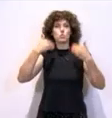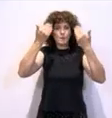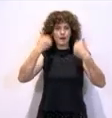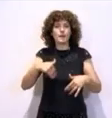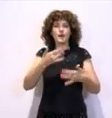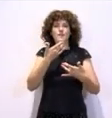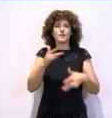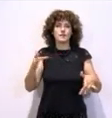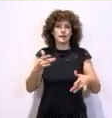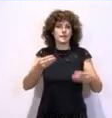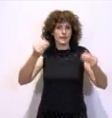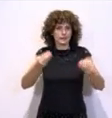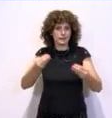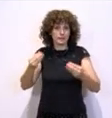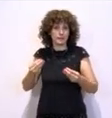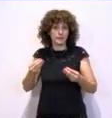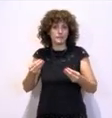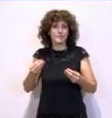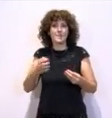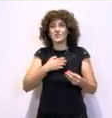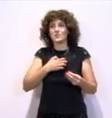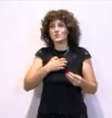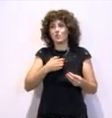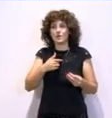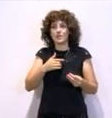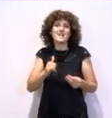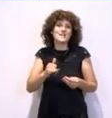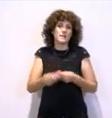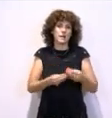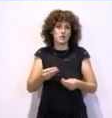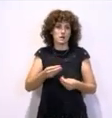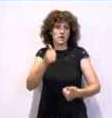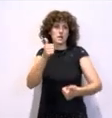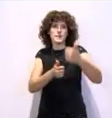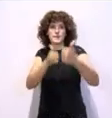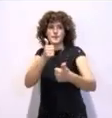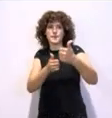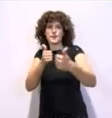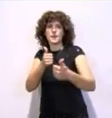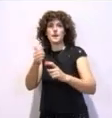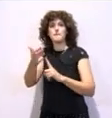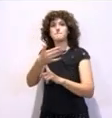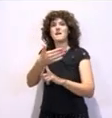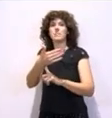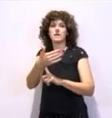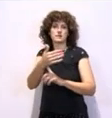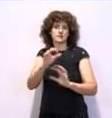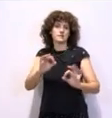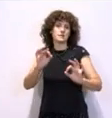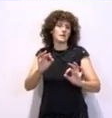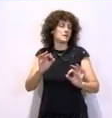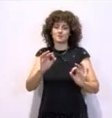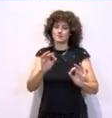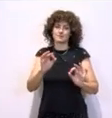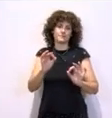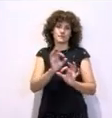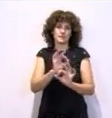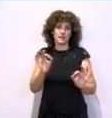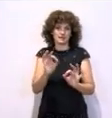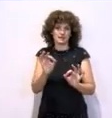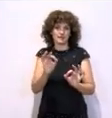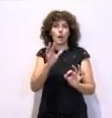y eficacia. No se trata, ni lo voy a hacer, de competir por banderas concretas ni por ninguna bandera, sino